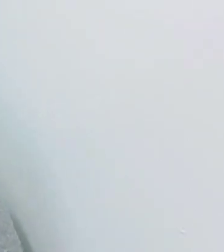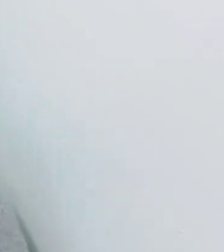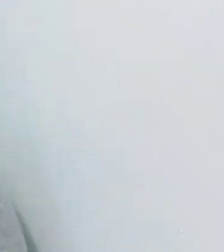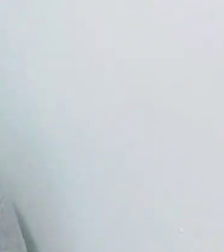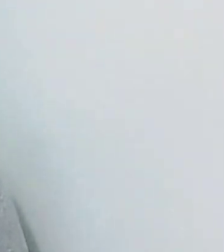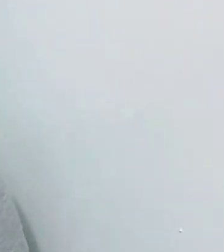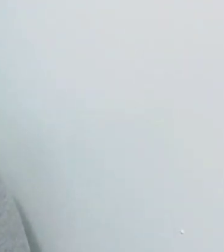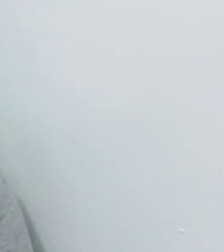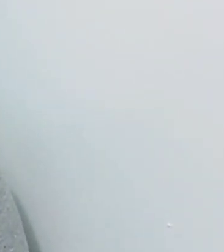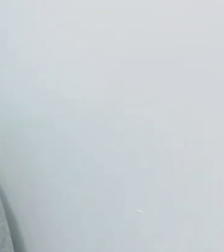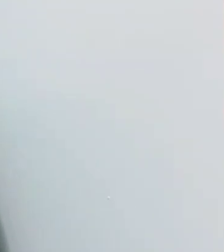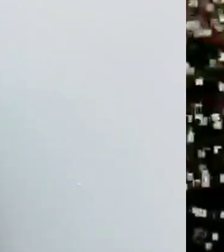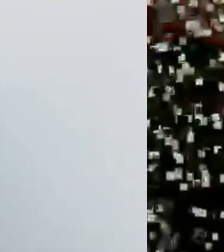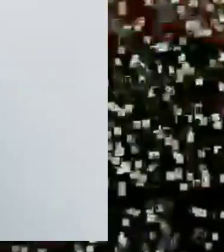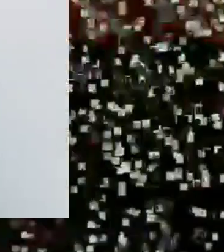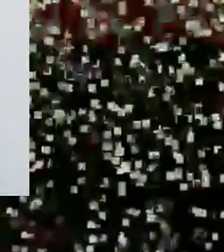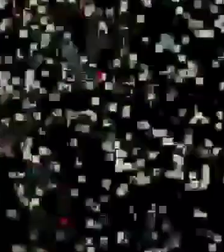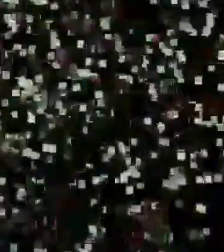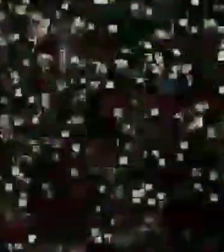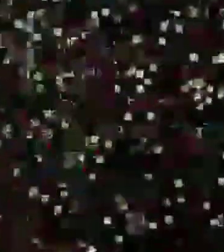caliente. ¡Arrancamos!